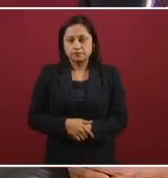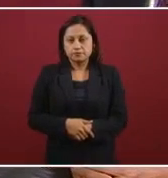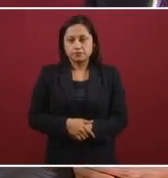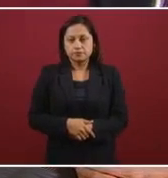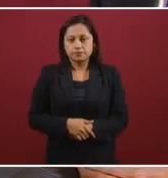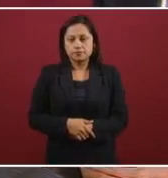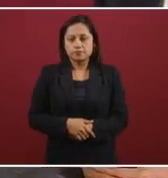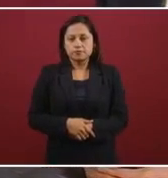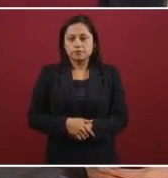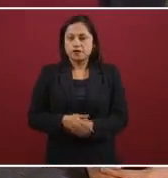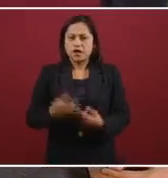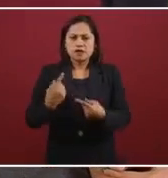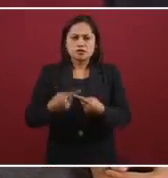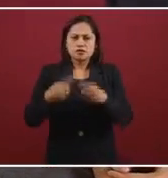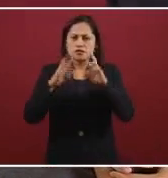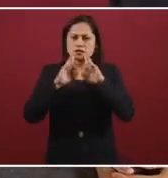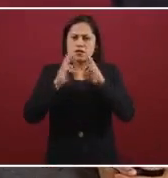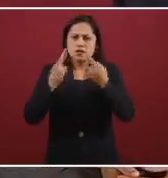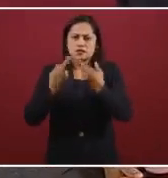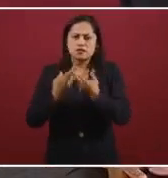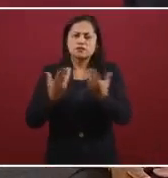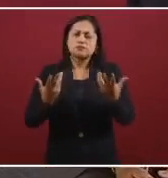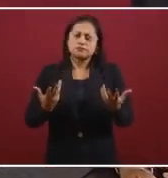el Ejecutivo,